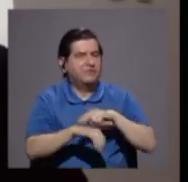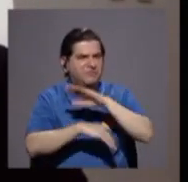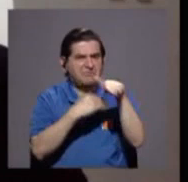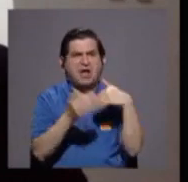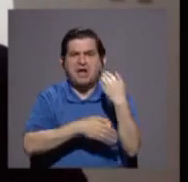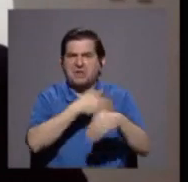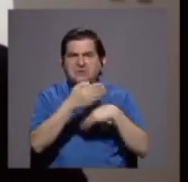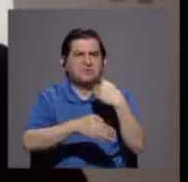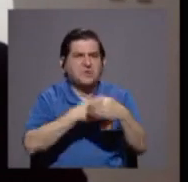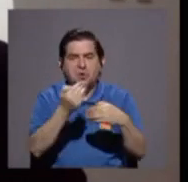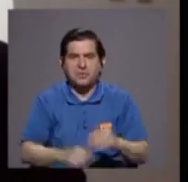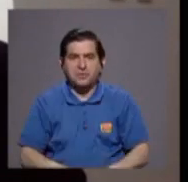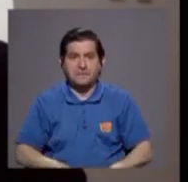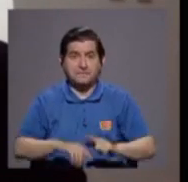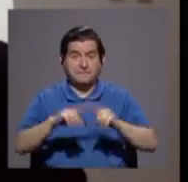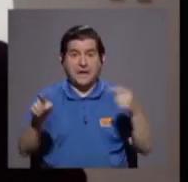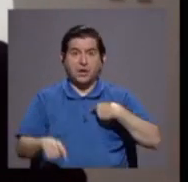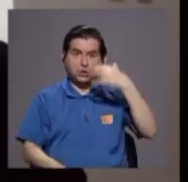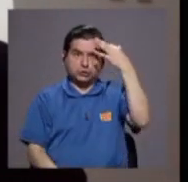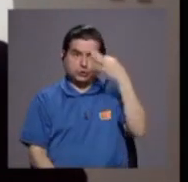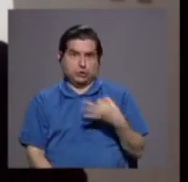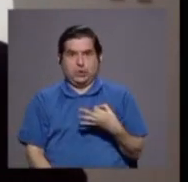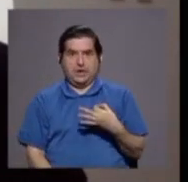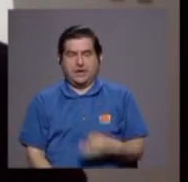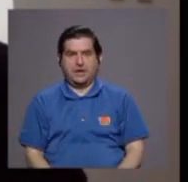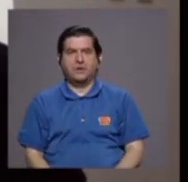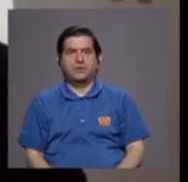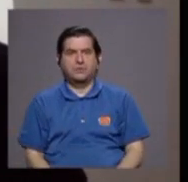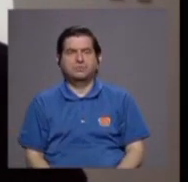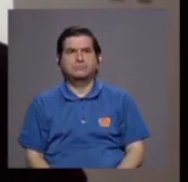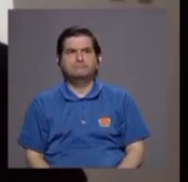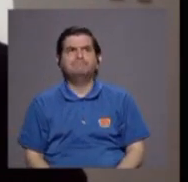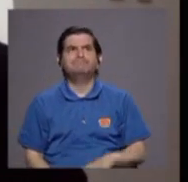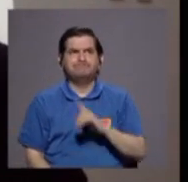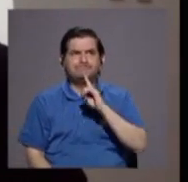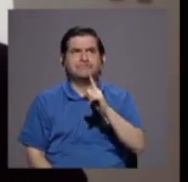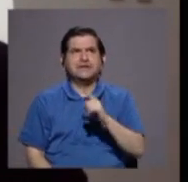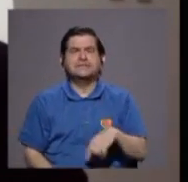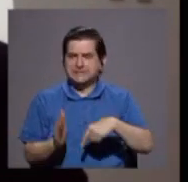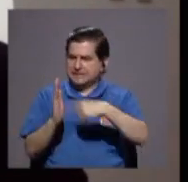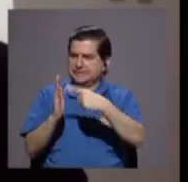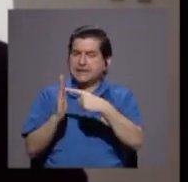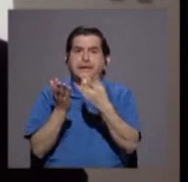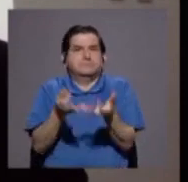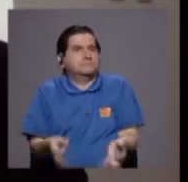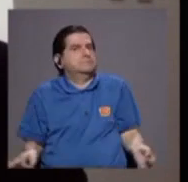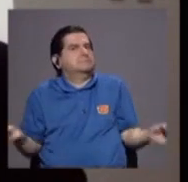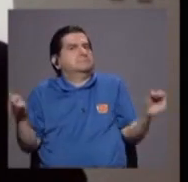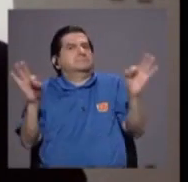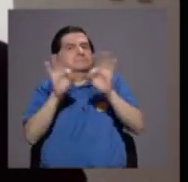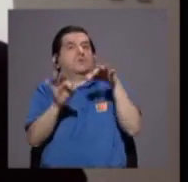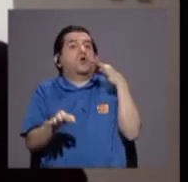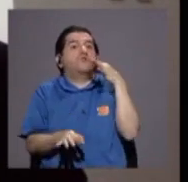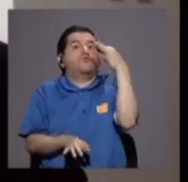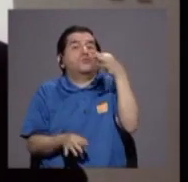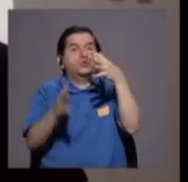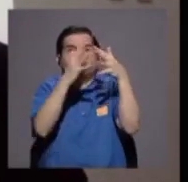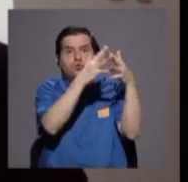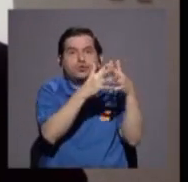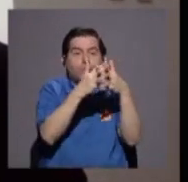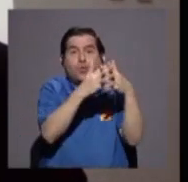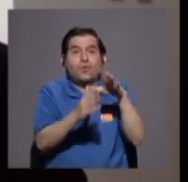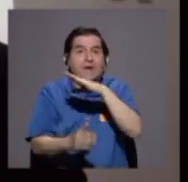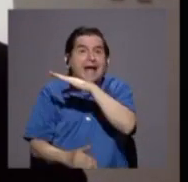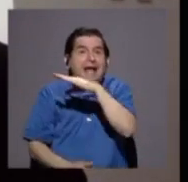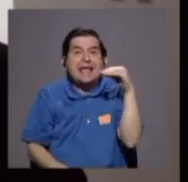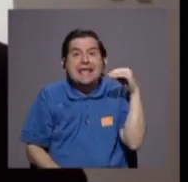los procesos electorales, yo creo que con toda razón se puede calificar como clave para el futuro de Estados Unidos